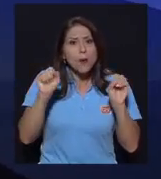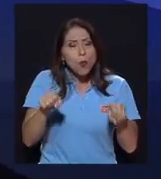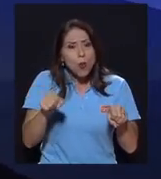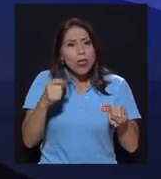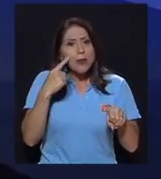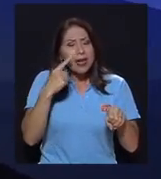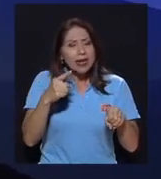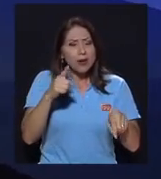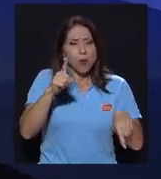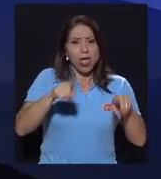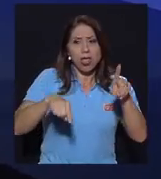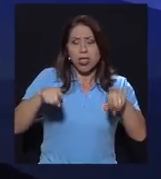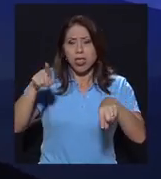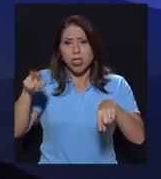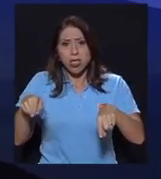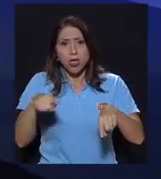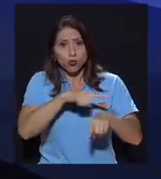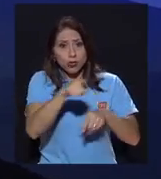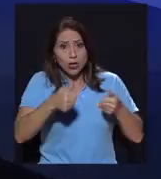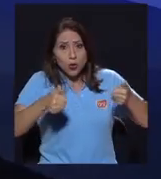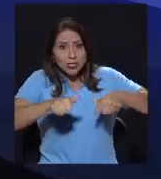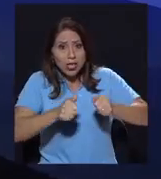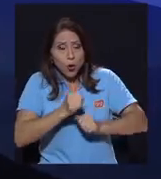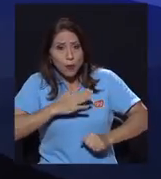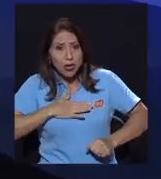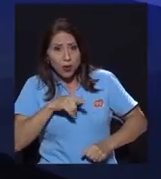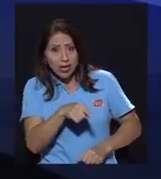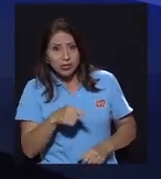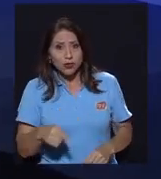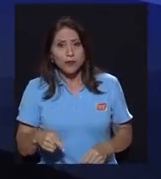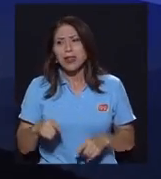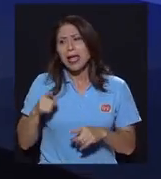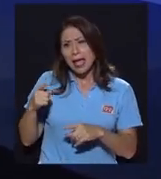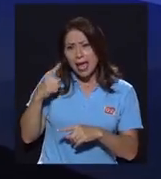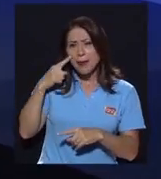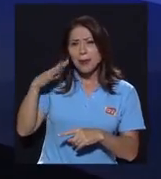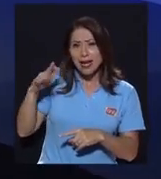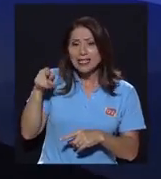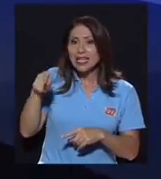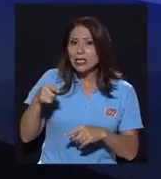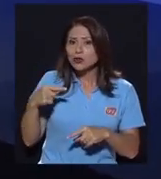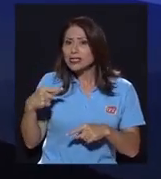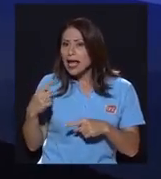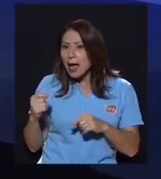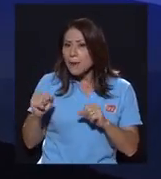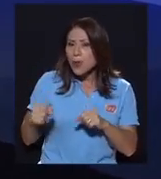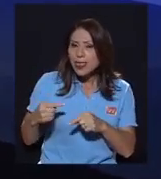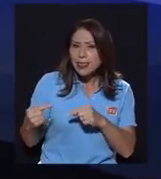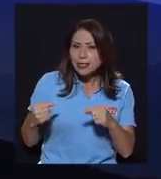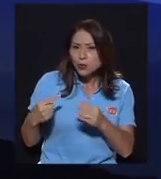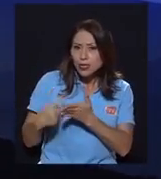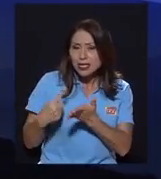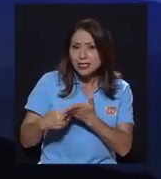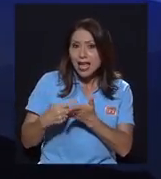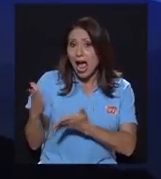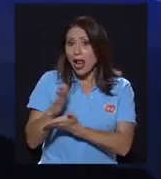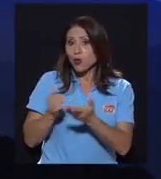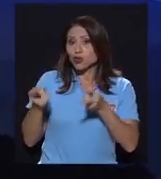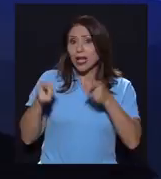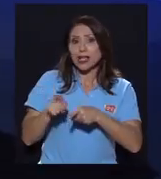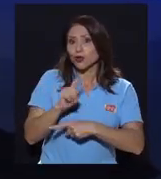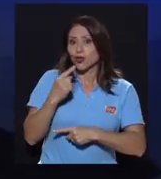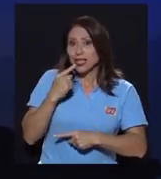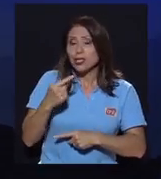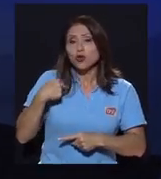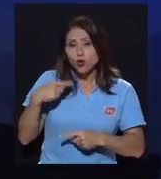relaciones disonantes que usted coincide conmigo en eso ahora parece que eso está por discutirse porque yo quiero decirle al caso no se han dicho yo conozco una persona